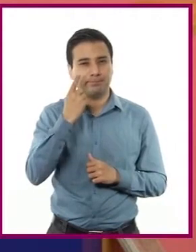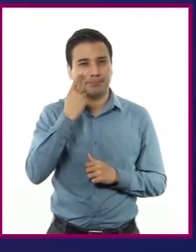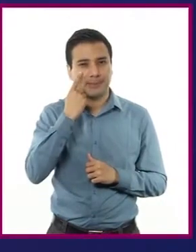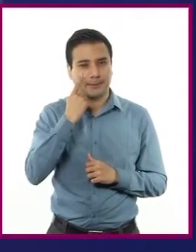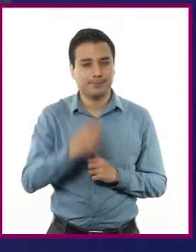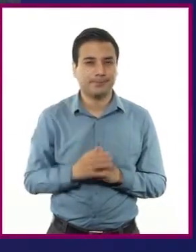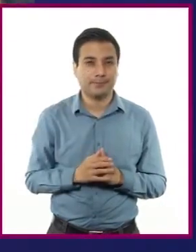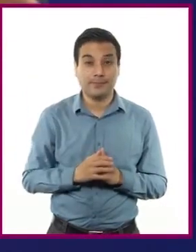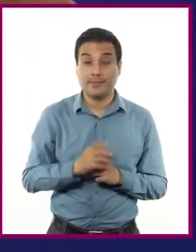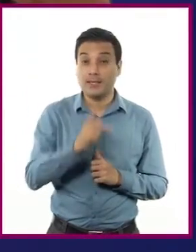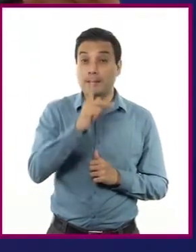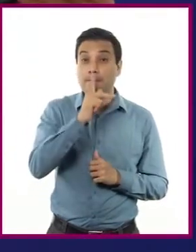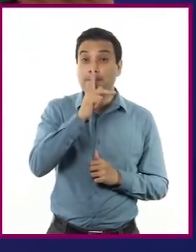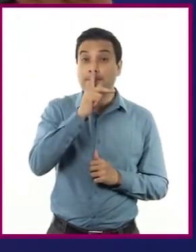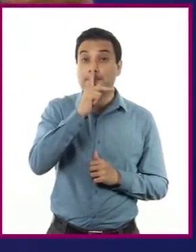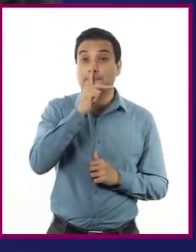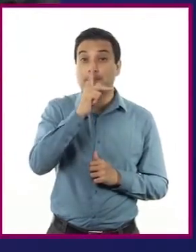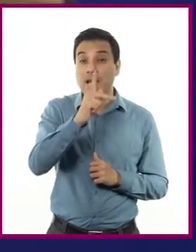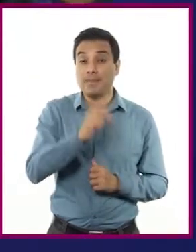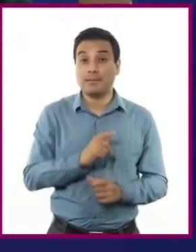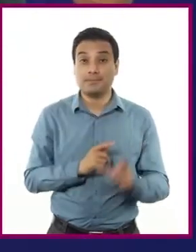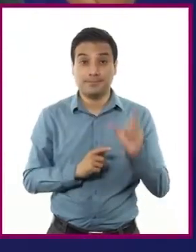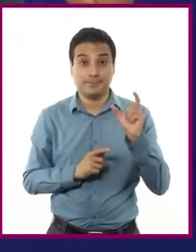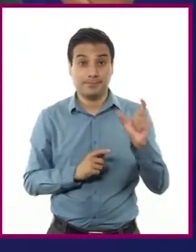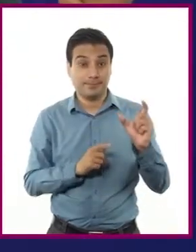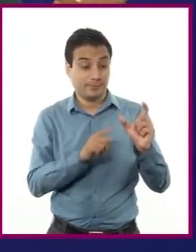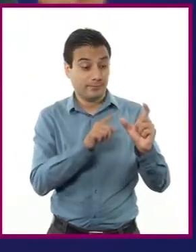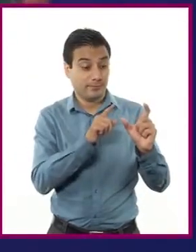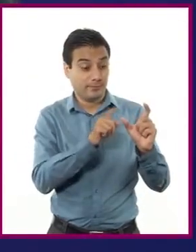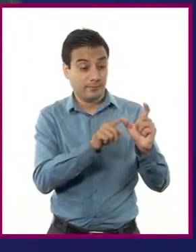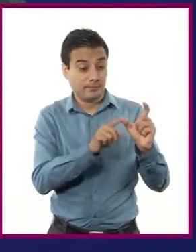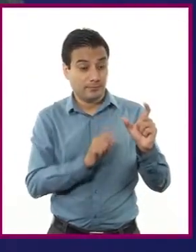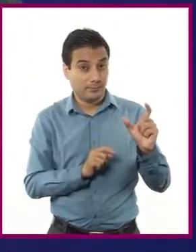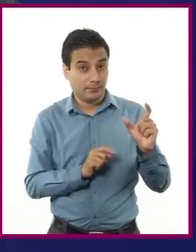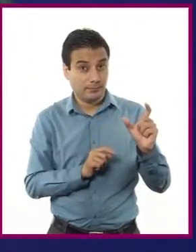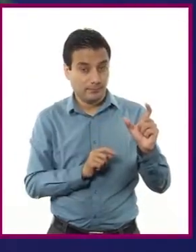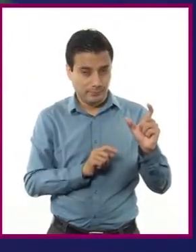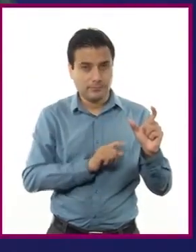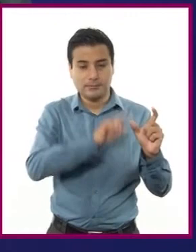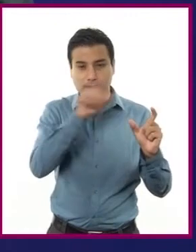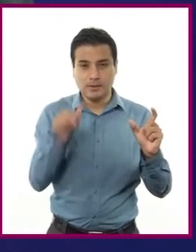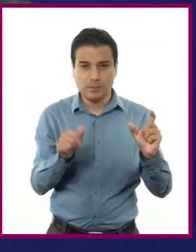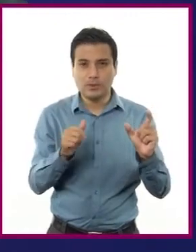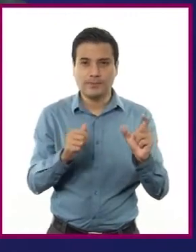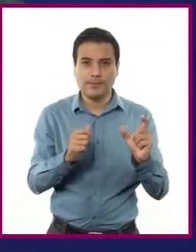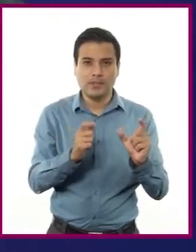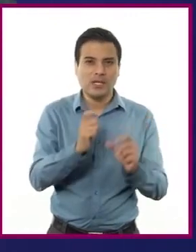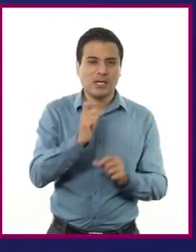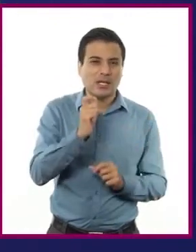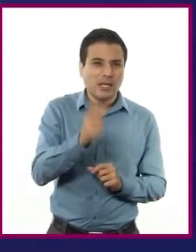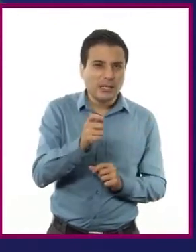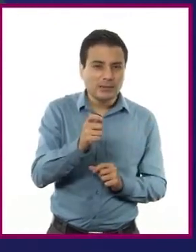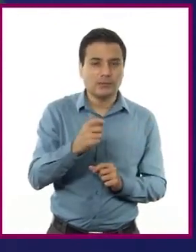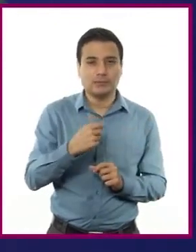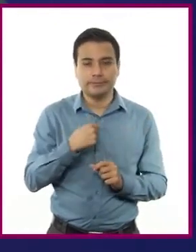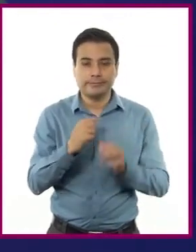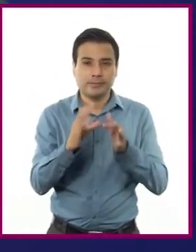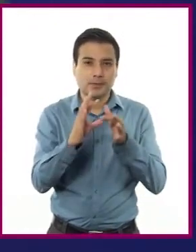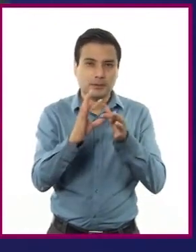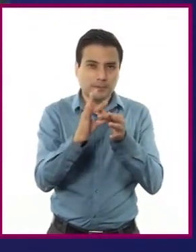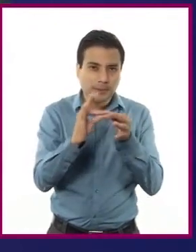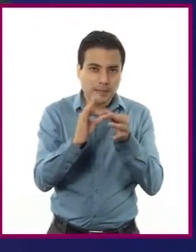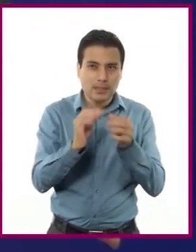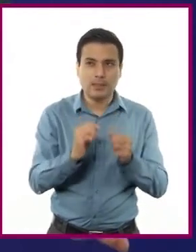un concepto en diferentes partes, su definición, su explicación en nuestras palabras y sus